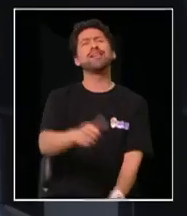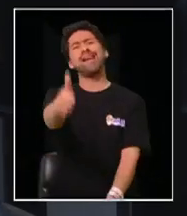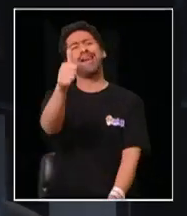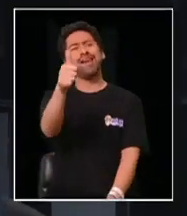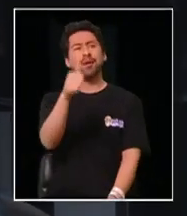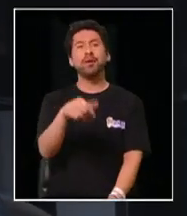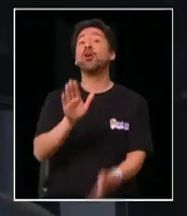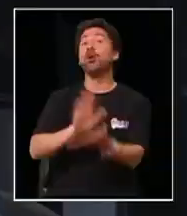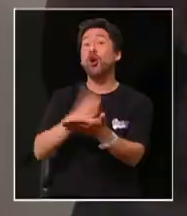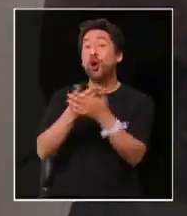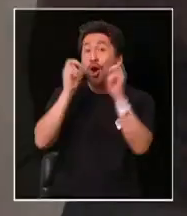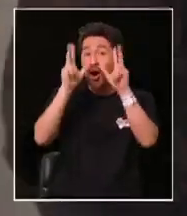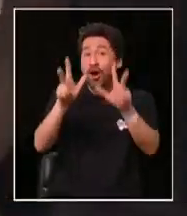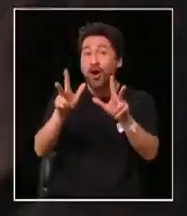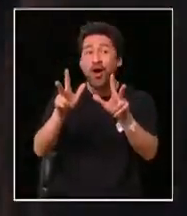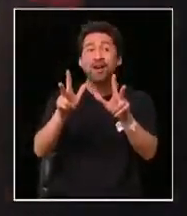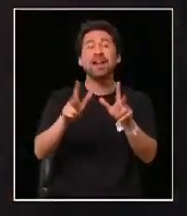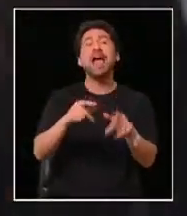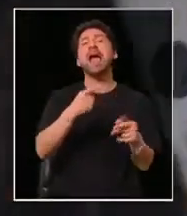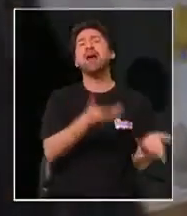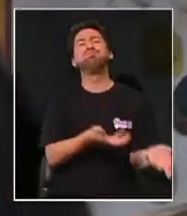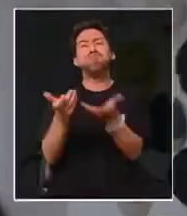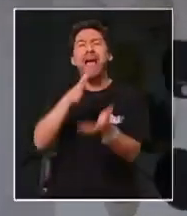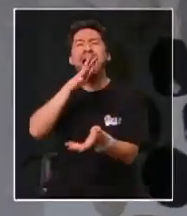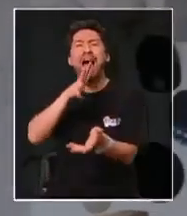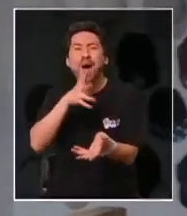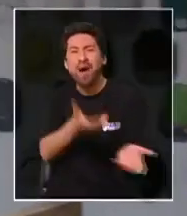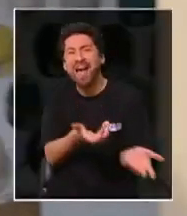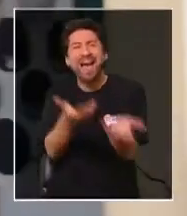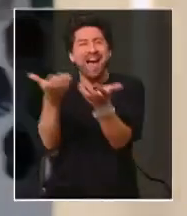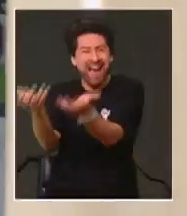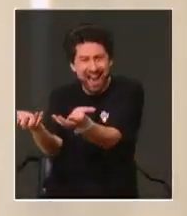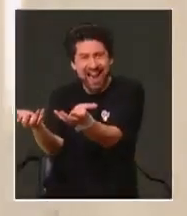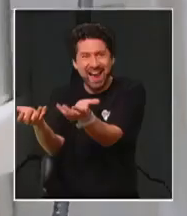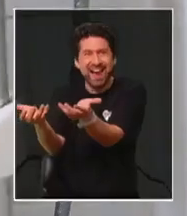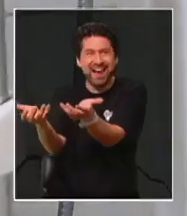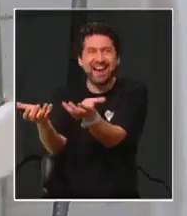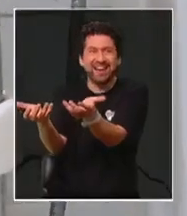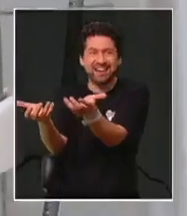¿Cómo decimos? ¡Al agua! ¡Al agua, compañero!